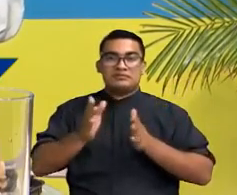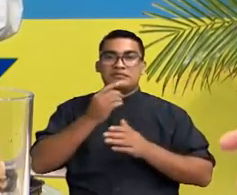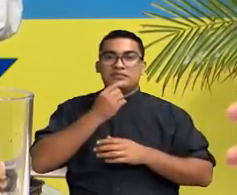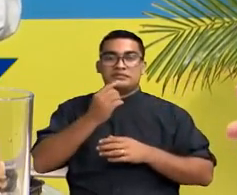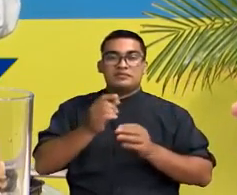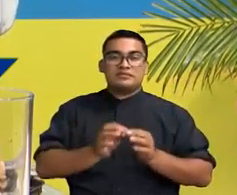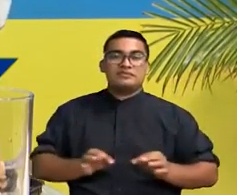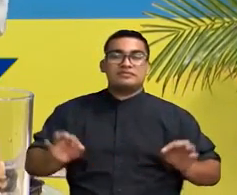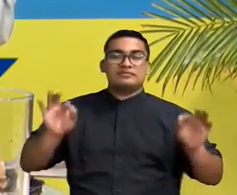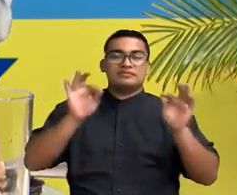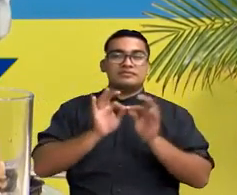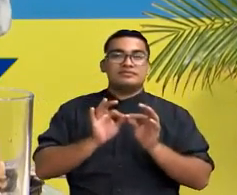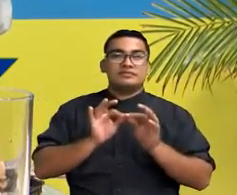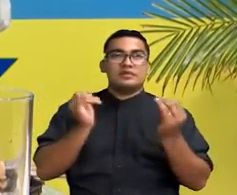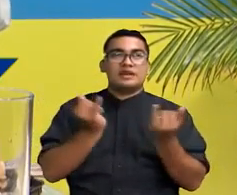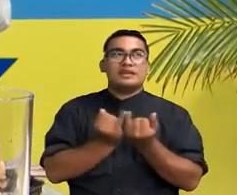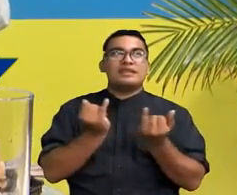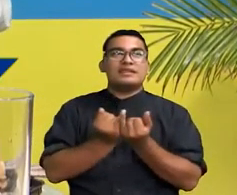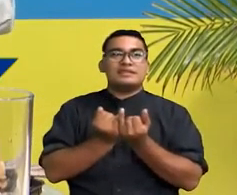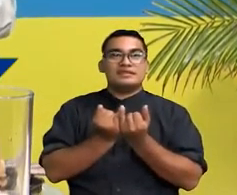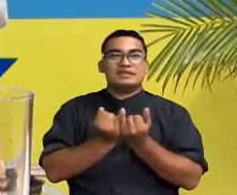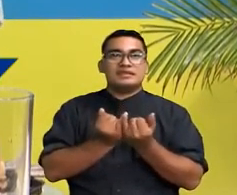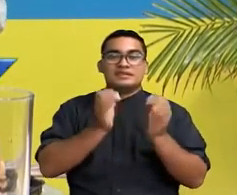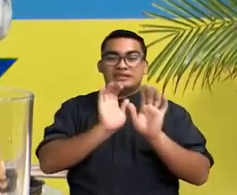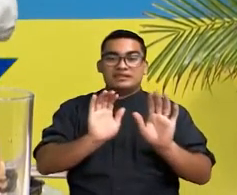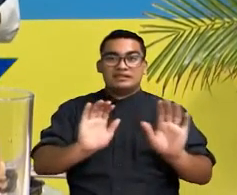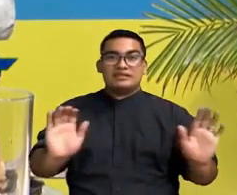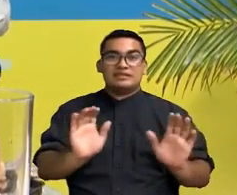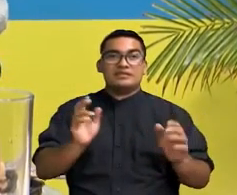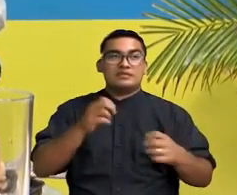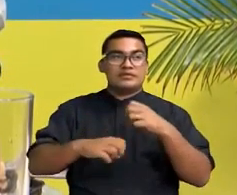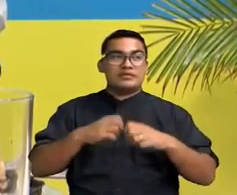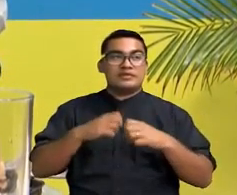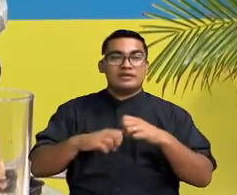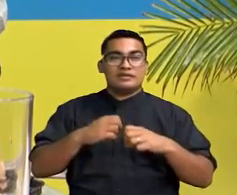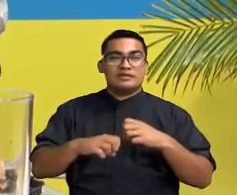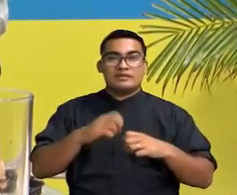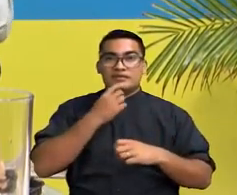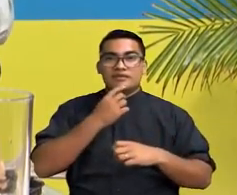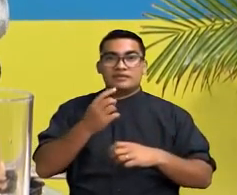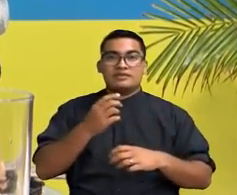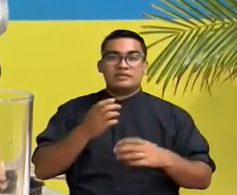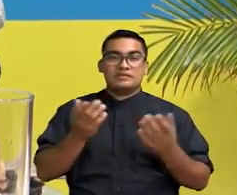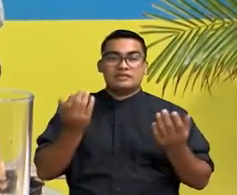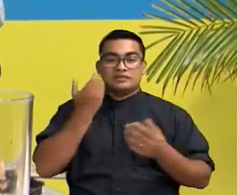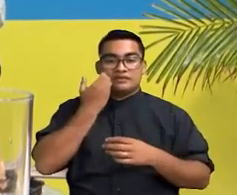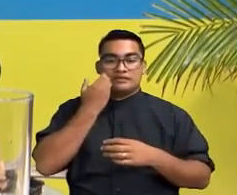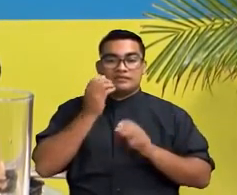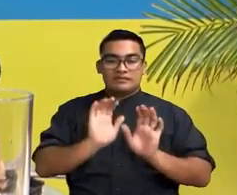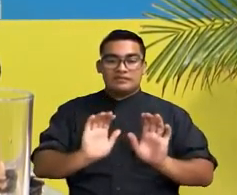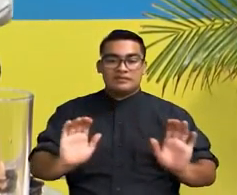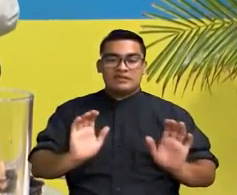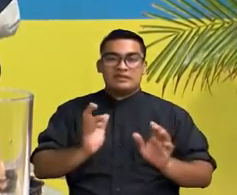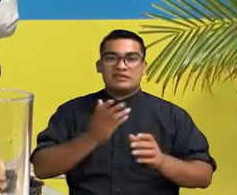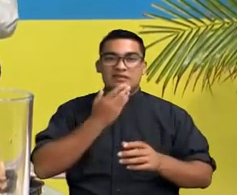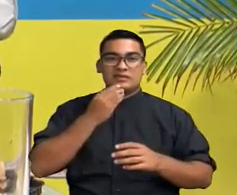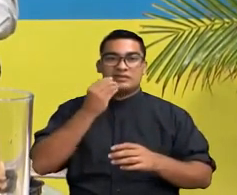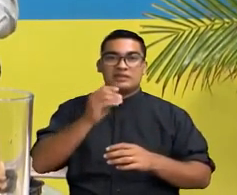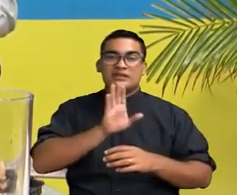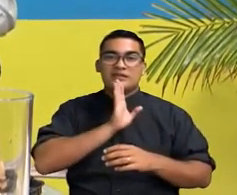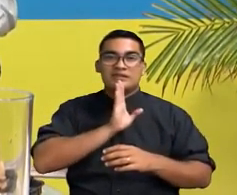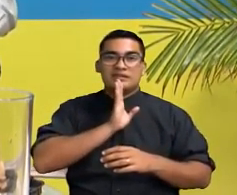hablar, por ejemplo, los temas de los niños que afectan, las enfermedades que afectan a los niños y la niña, hablarlos, por